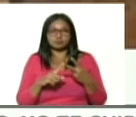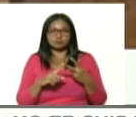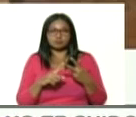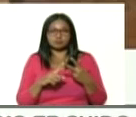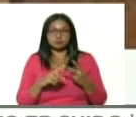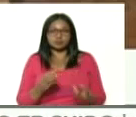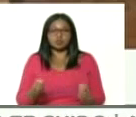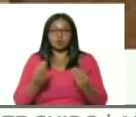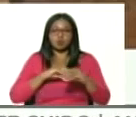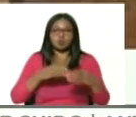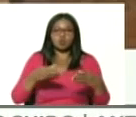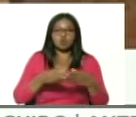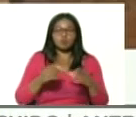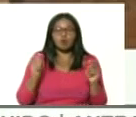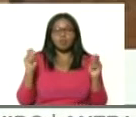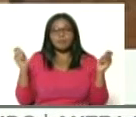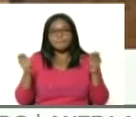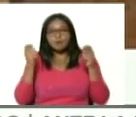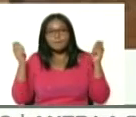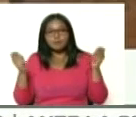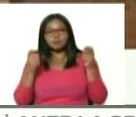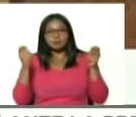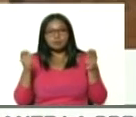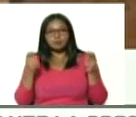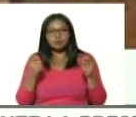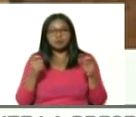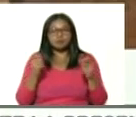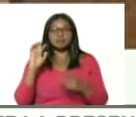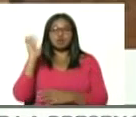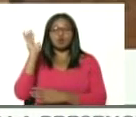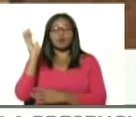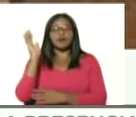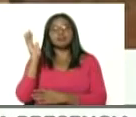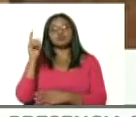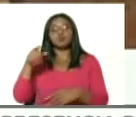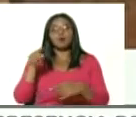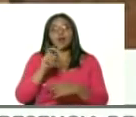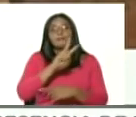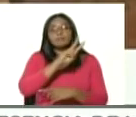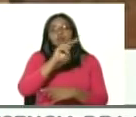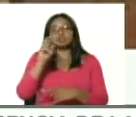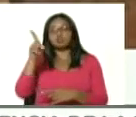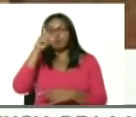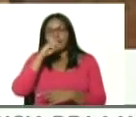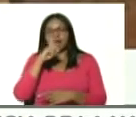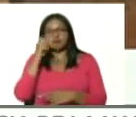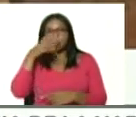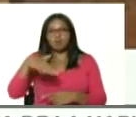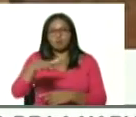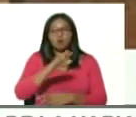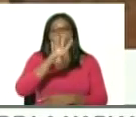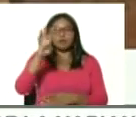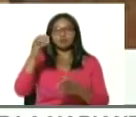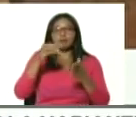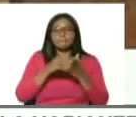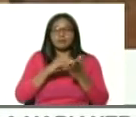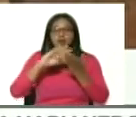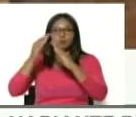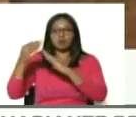conformar los equipos promotores del Congreso Bicentenario de los Pueblos en las 4.000 comunas. Es la meta de